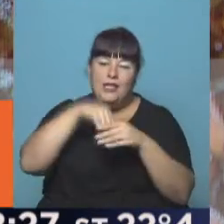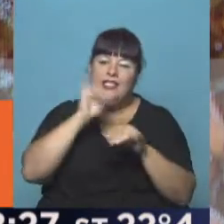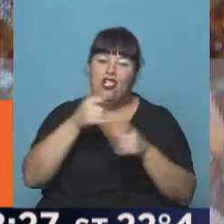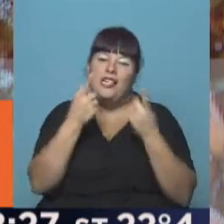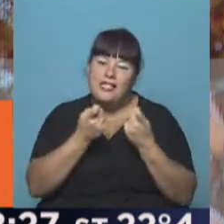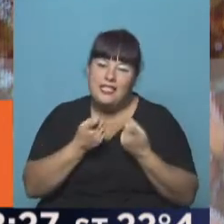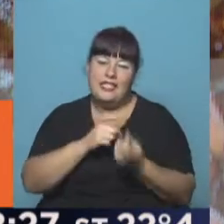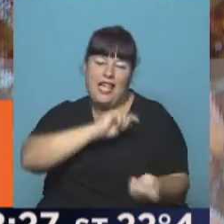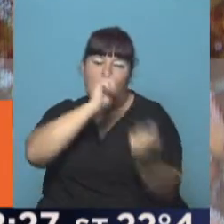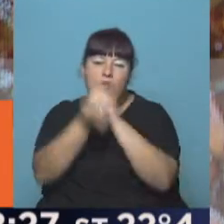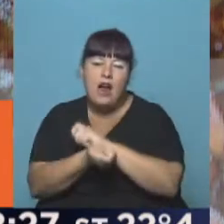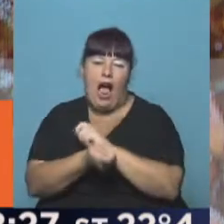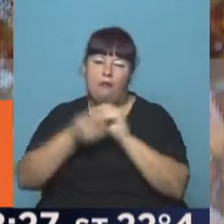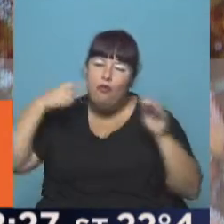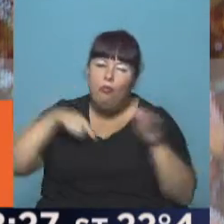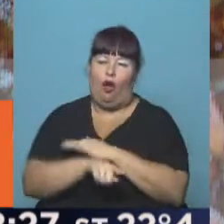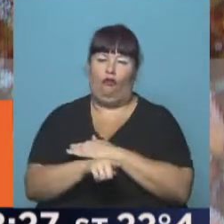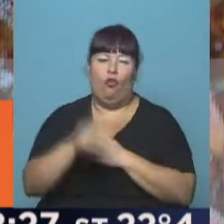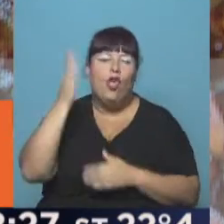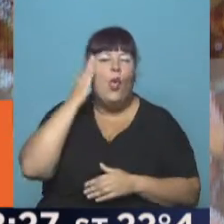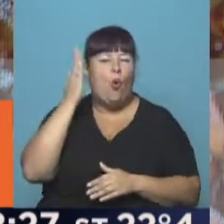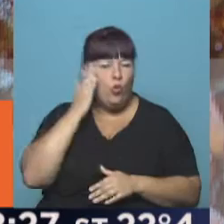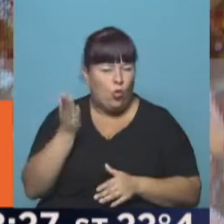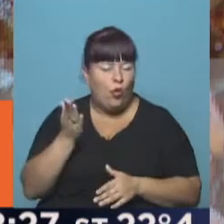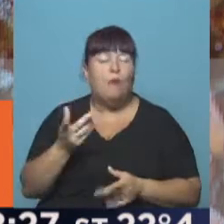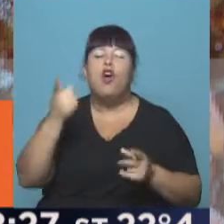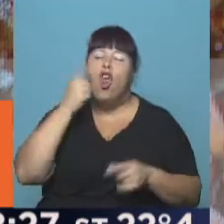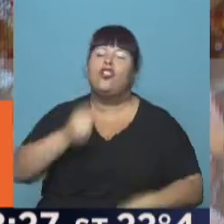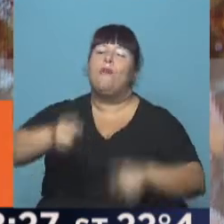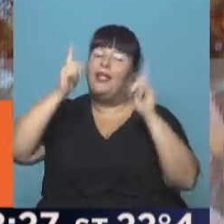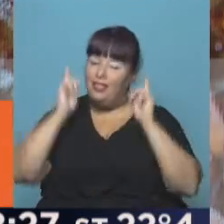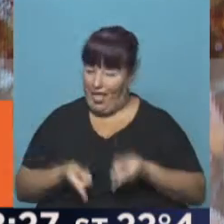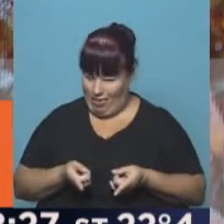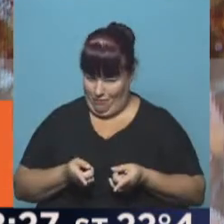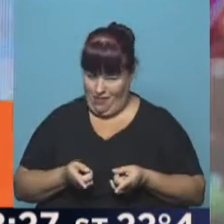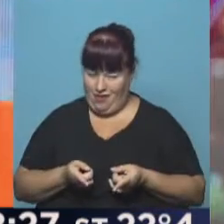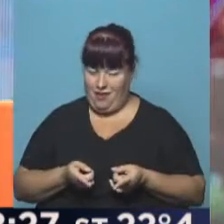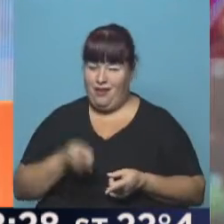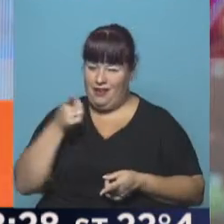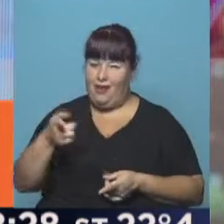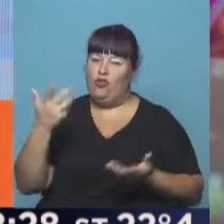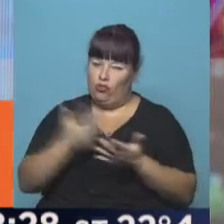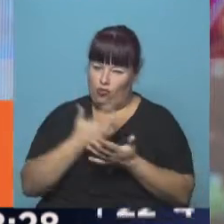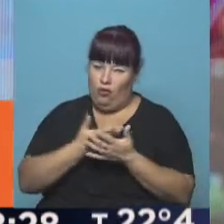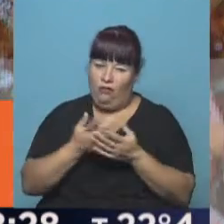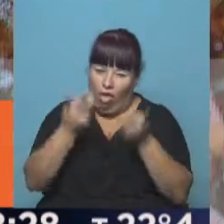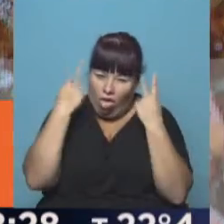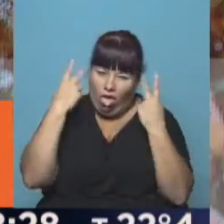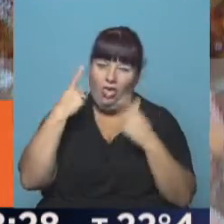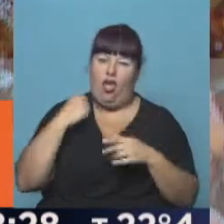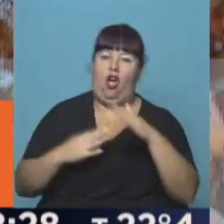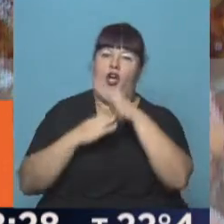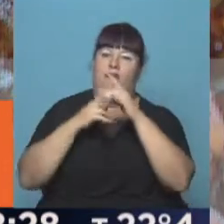necesarios de una renovación profunda de la cultura, porque los varones también han padecido el sometimiento